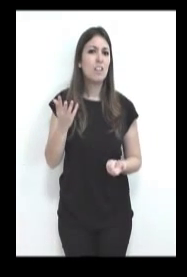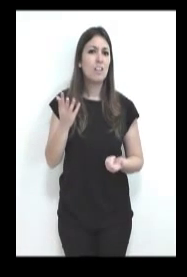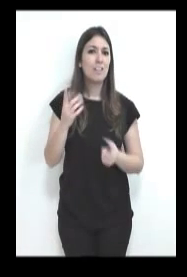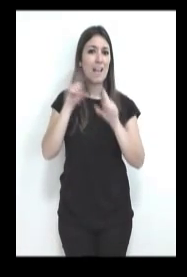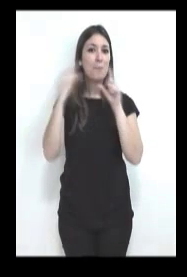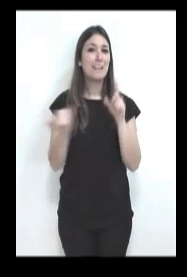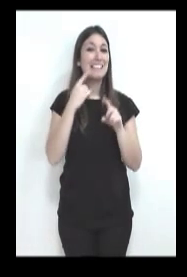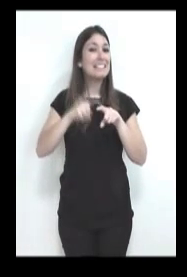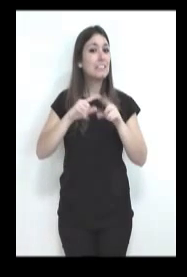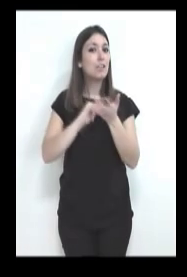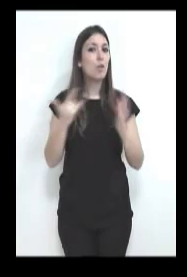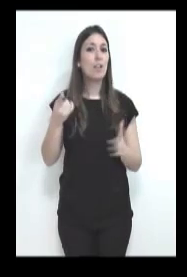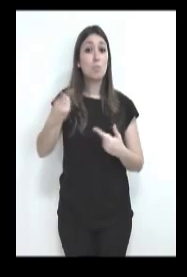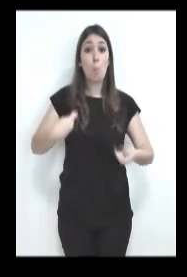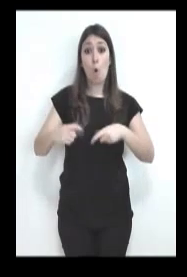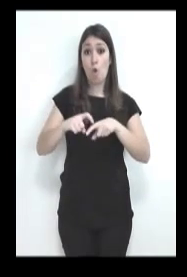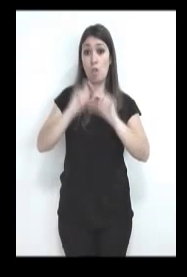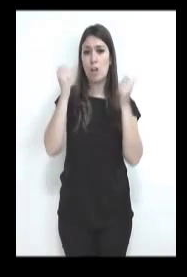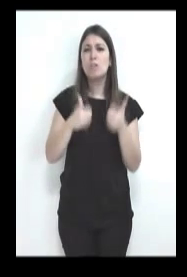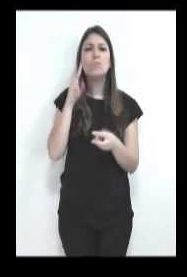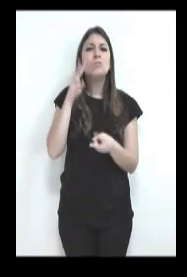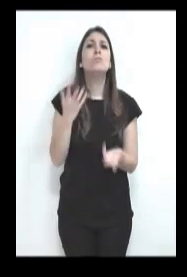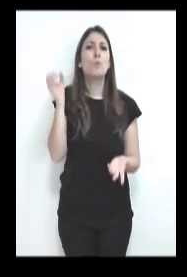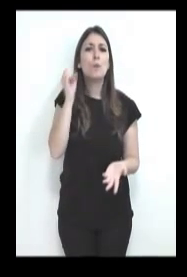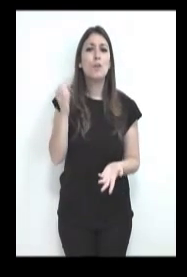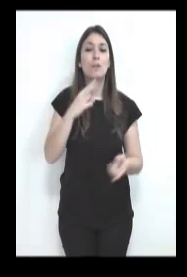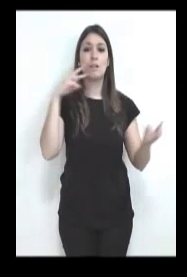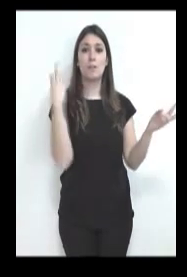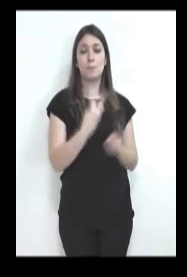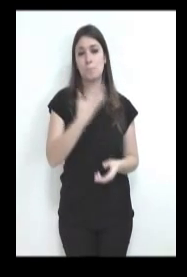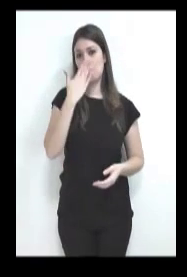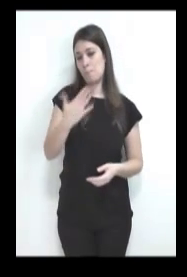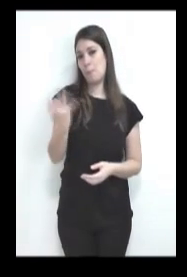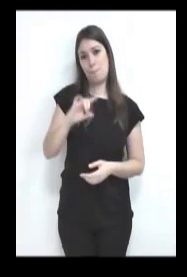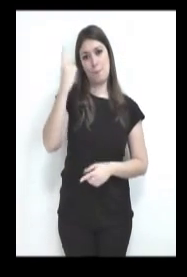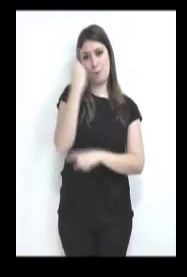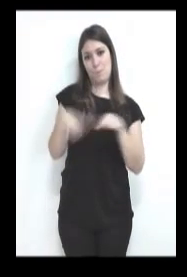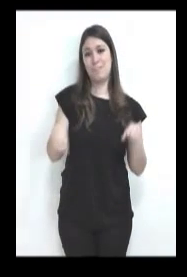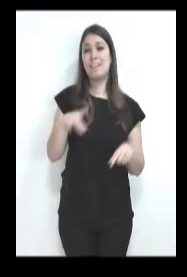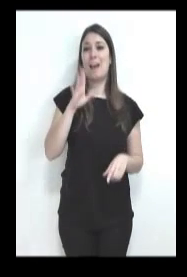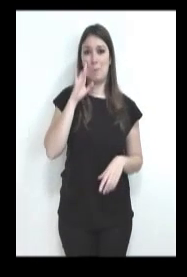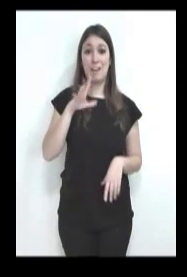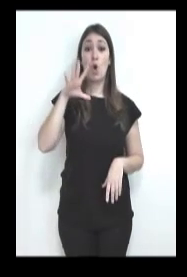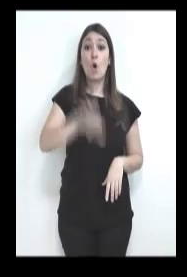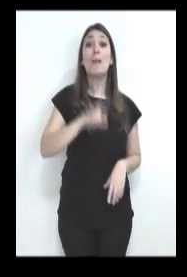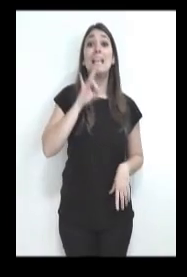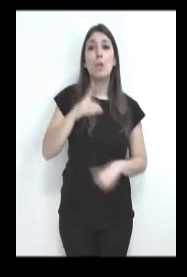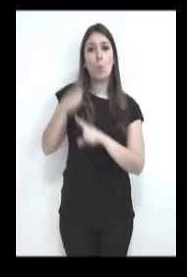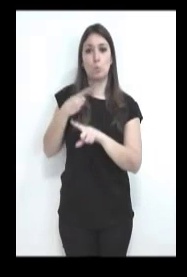empresas de tecnología esto en el modelo de negocio? Primero hay que diferenciar entre el usuario y el cliente, porque a